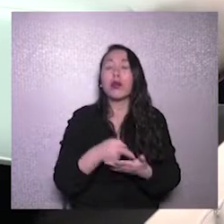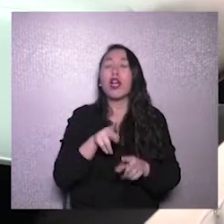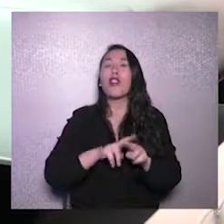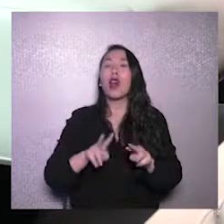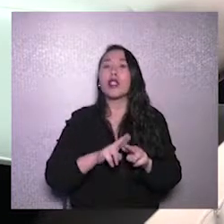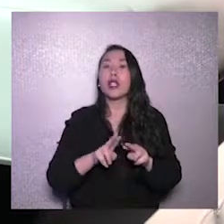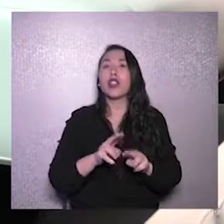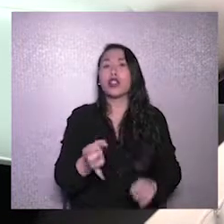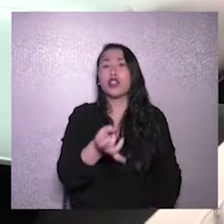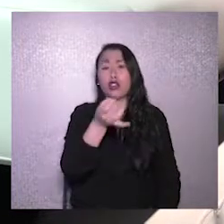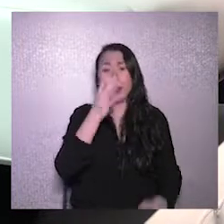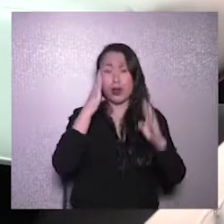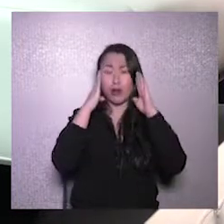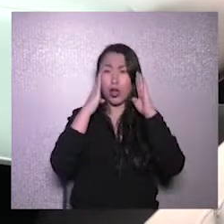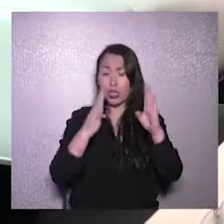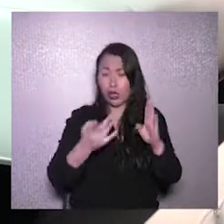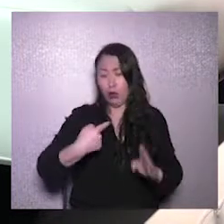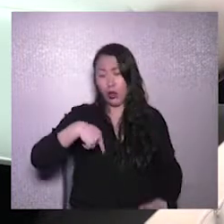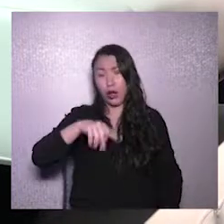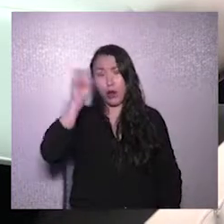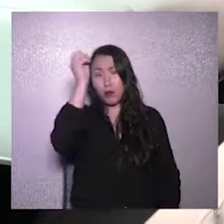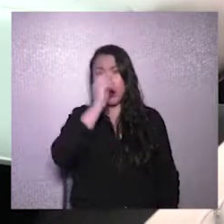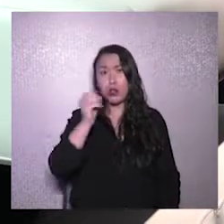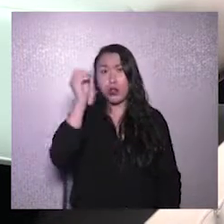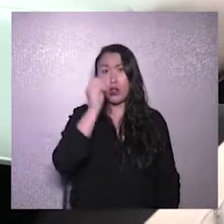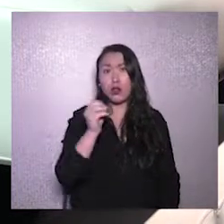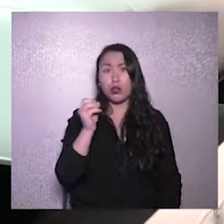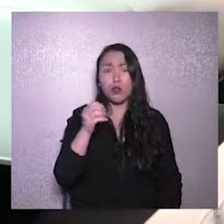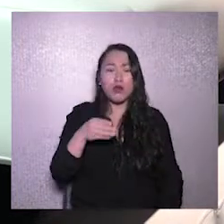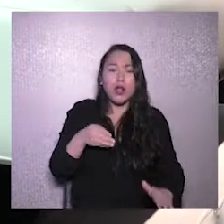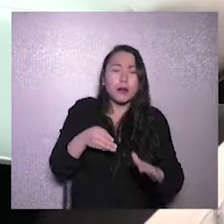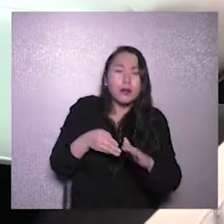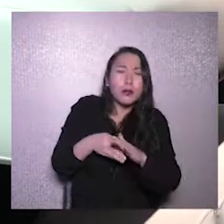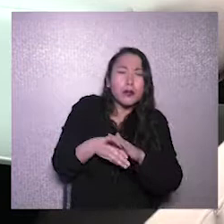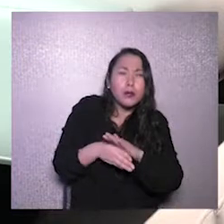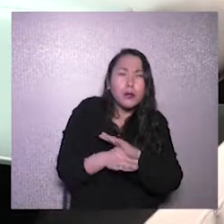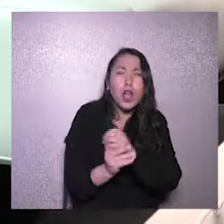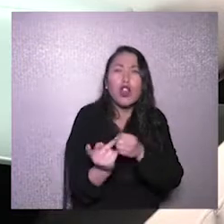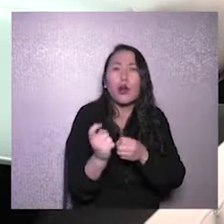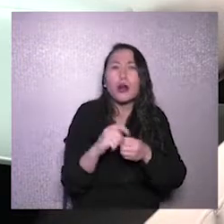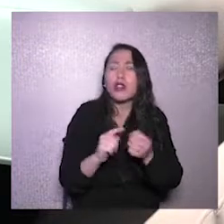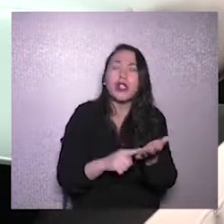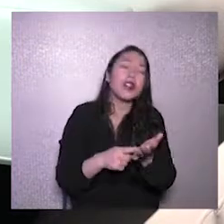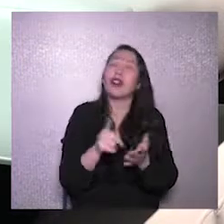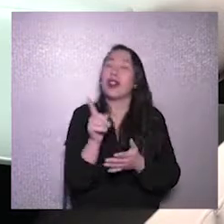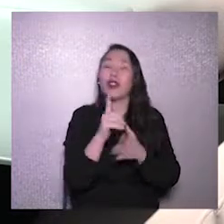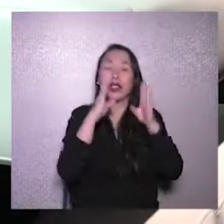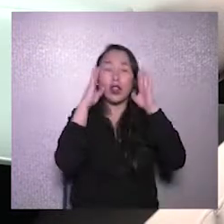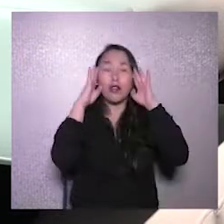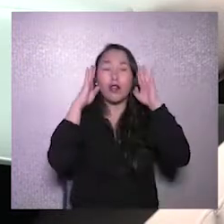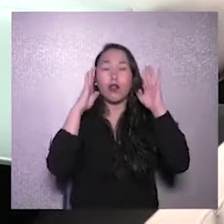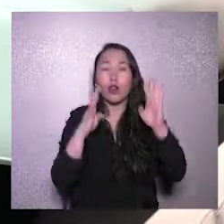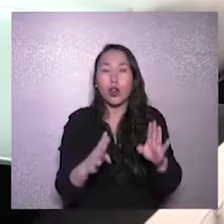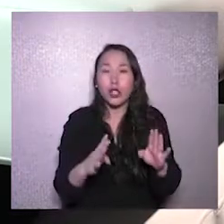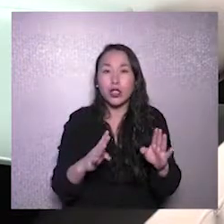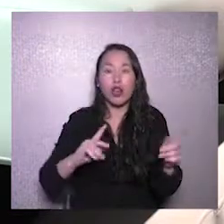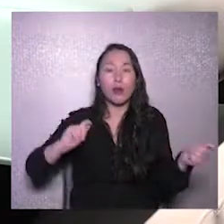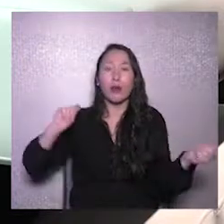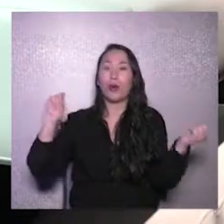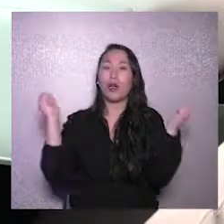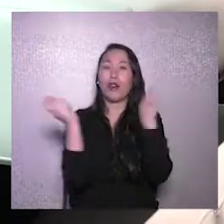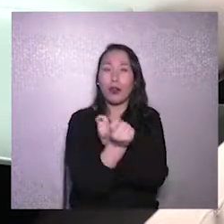solamente debe enfocarse, a nuestro juicio, como una mera incorporación tecnológica, sino que debe enfocarse como una